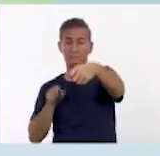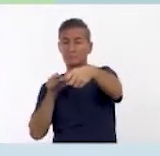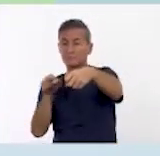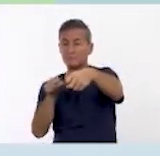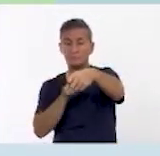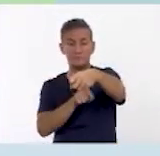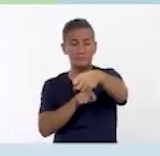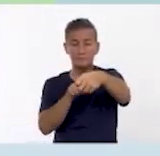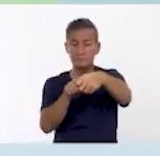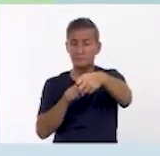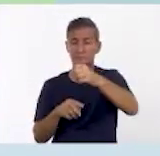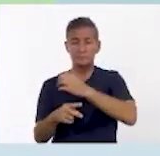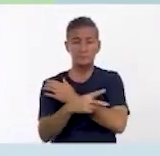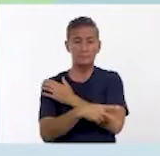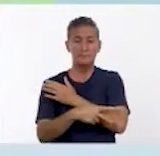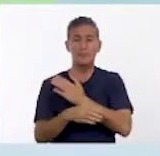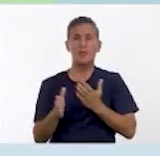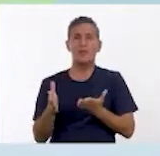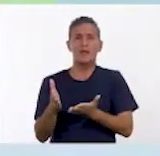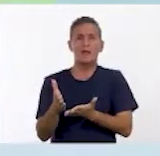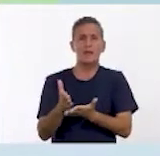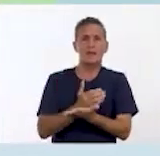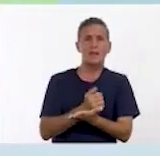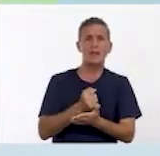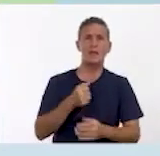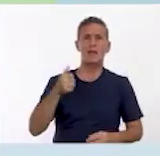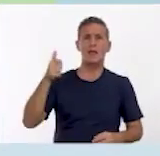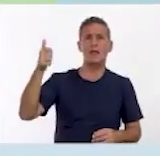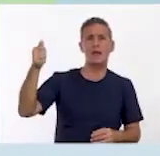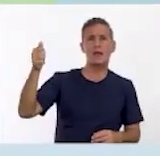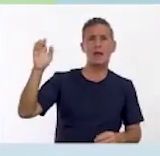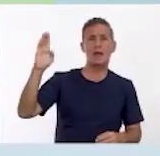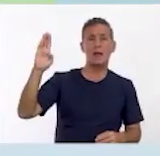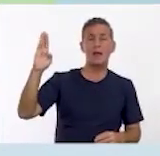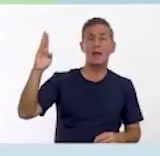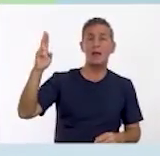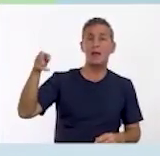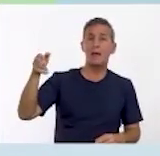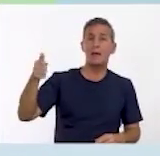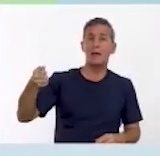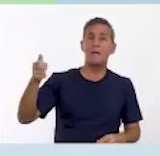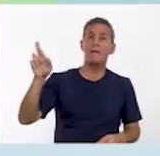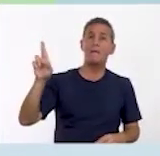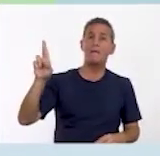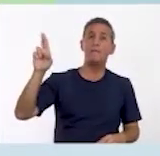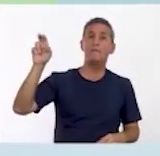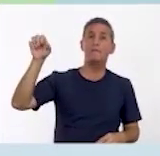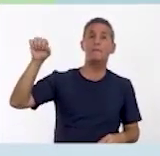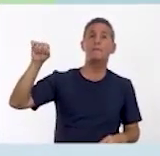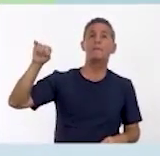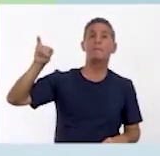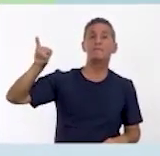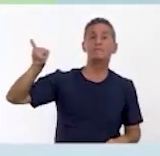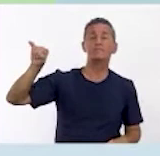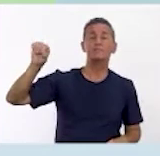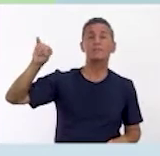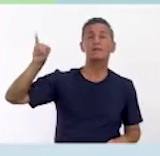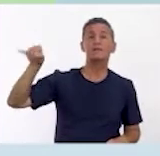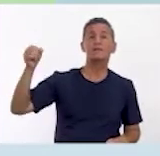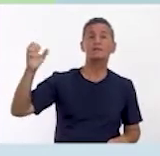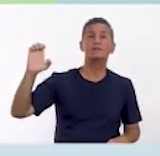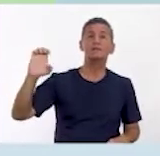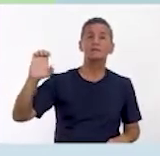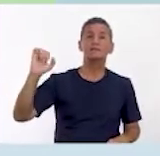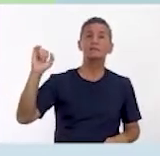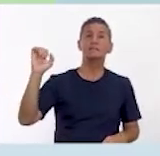señalando esos países, y tenemos además la eliminación del apartheid en África. Pero hay un cambio más